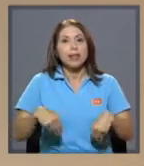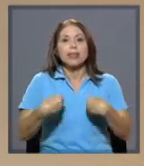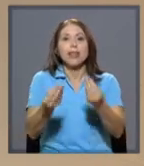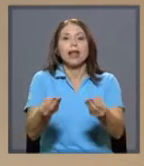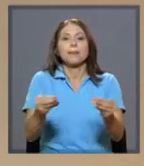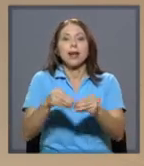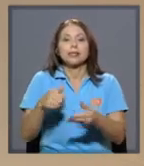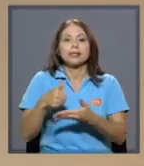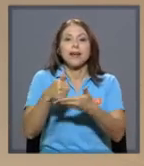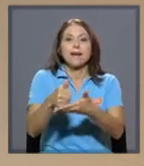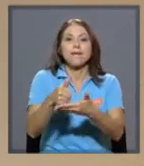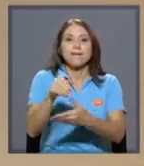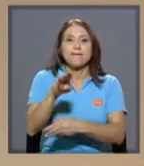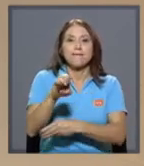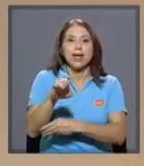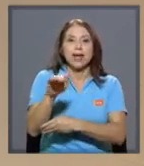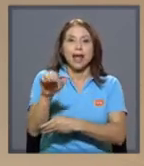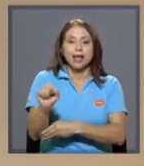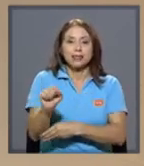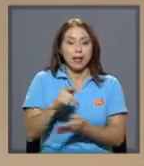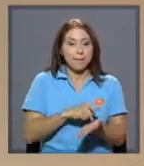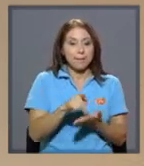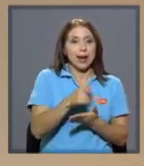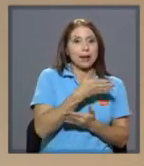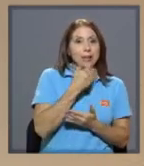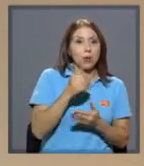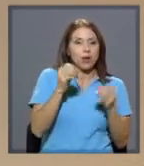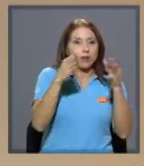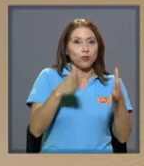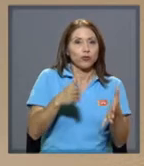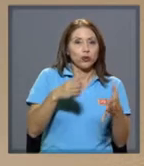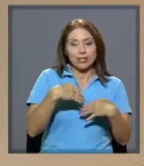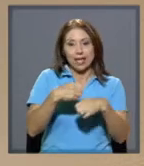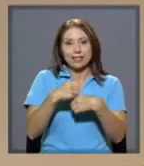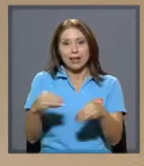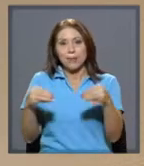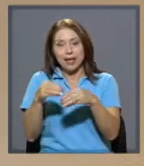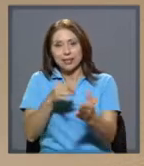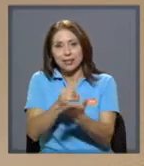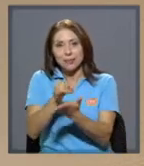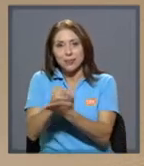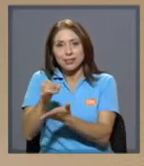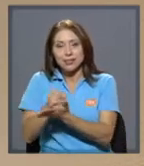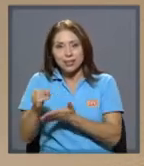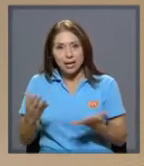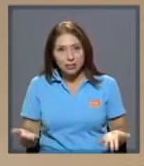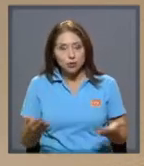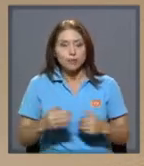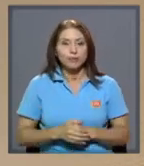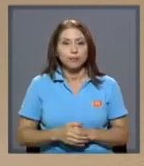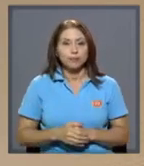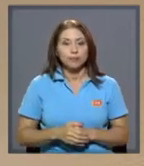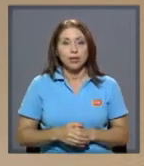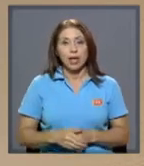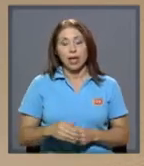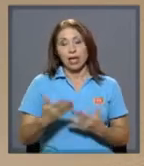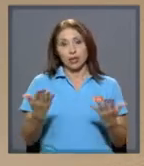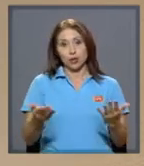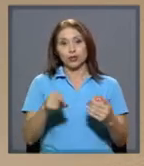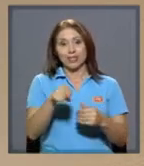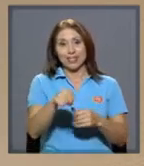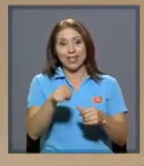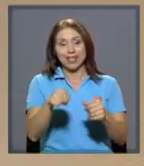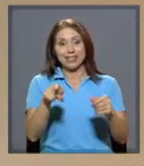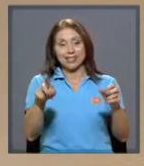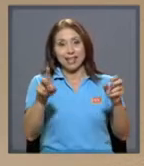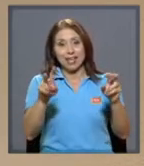becas, pagarle mejor a los profesores, hacer más investigación. Y entonces, en ese ámbito